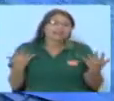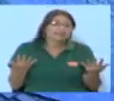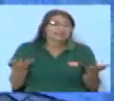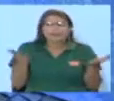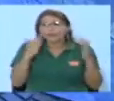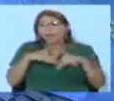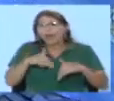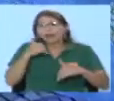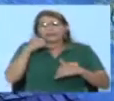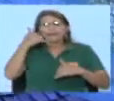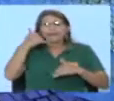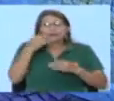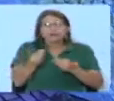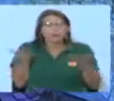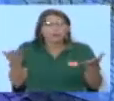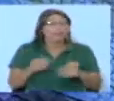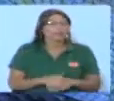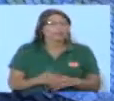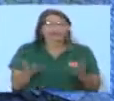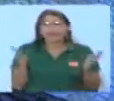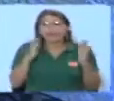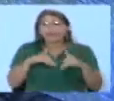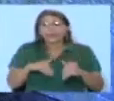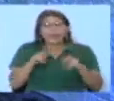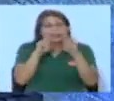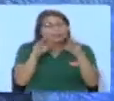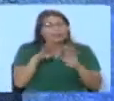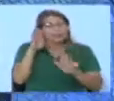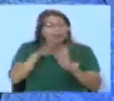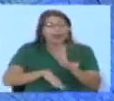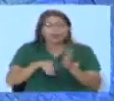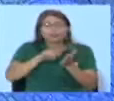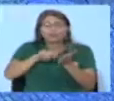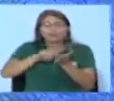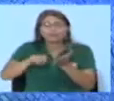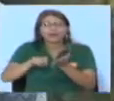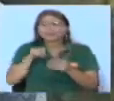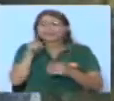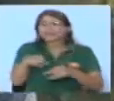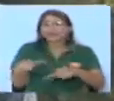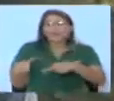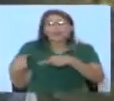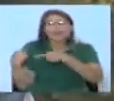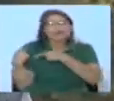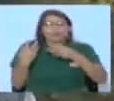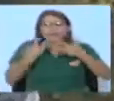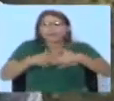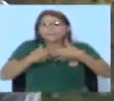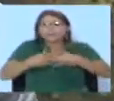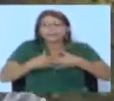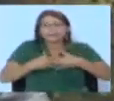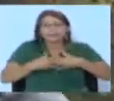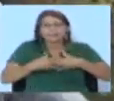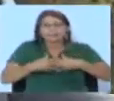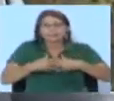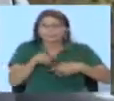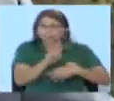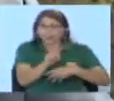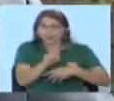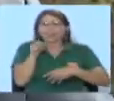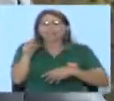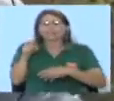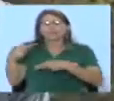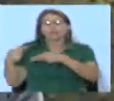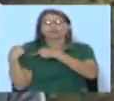teléfonos públicos o se dejó de invertir en que las escuelas tuvieran internet barato. Ya eso no le corresponde a ningún operador por política pública, le corresponde al